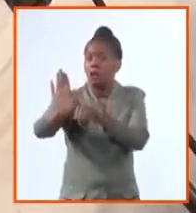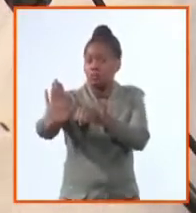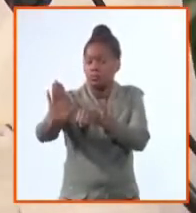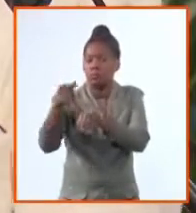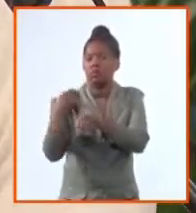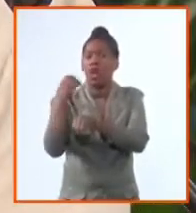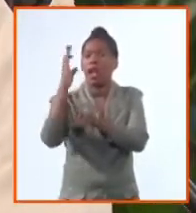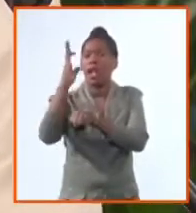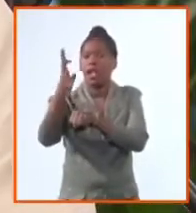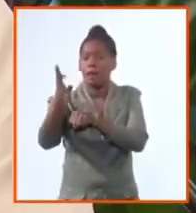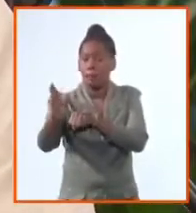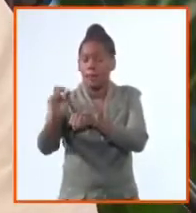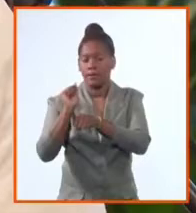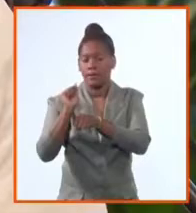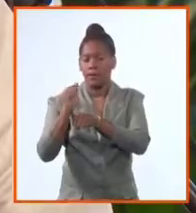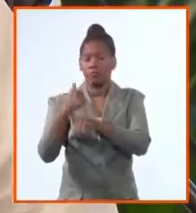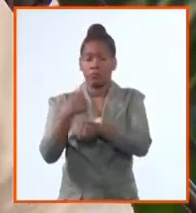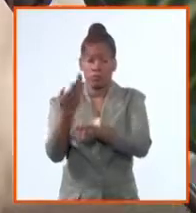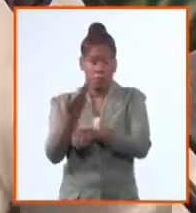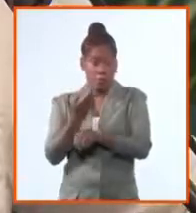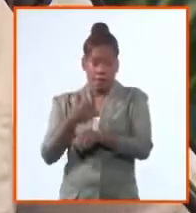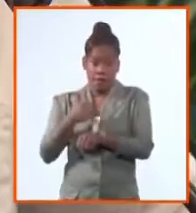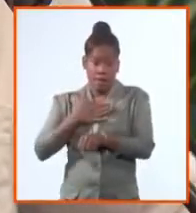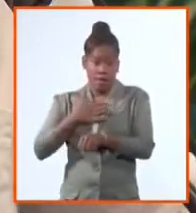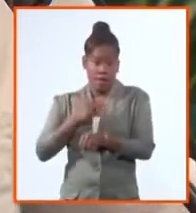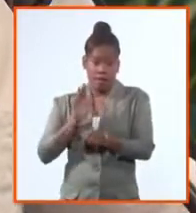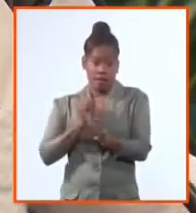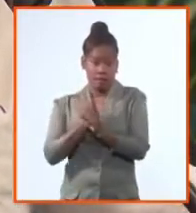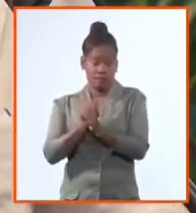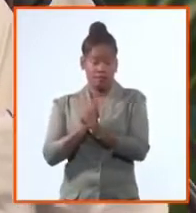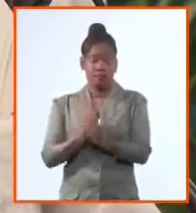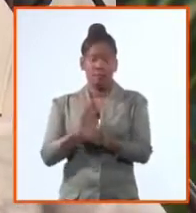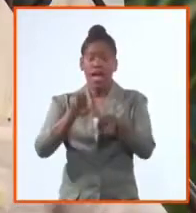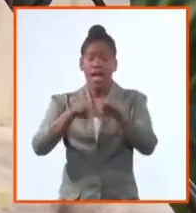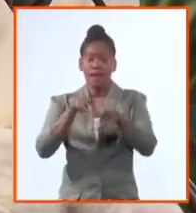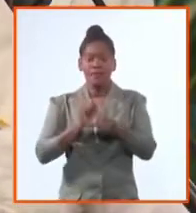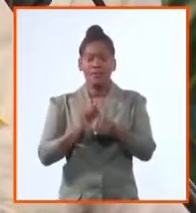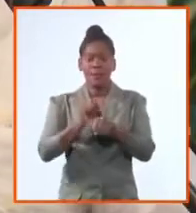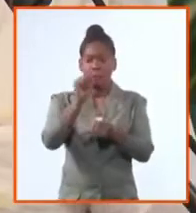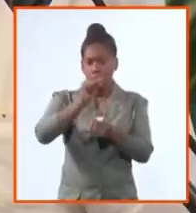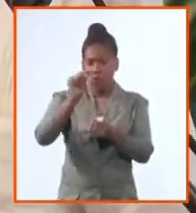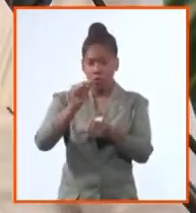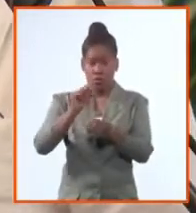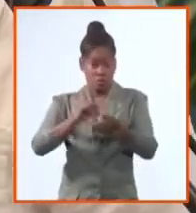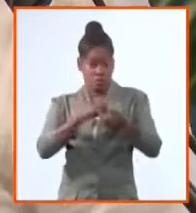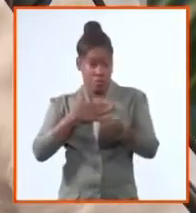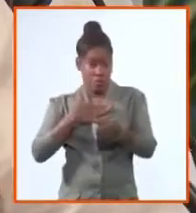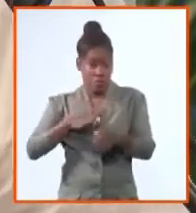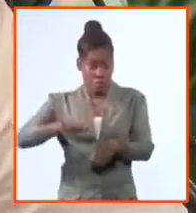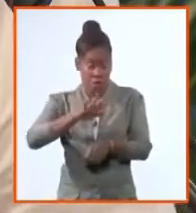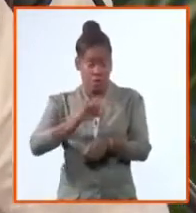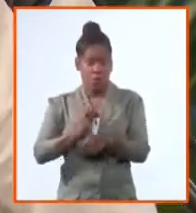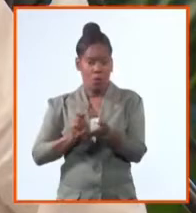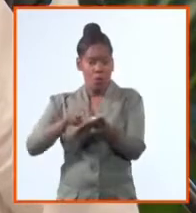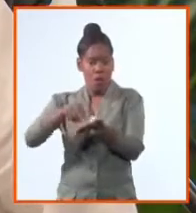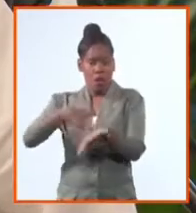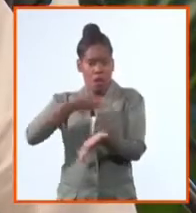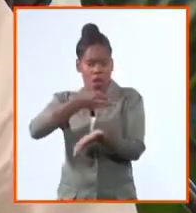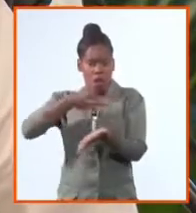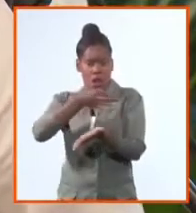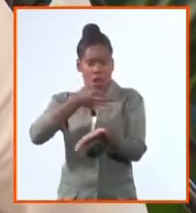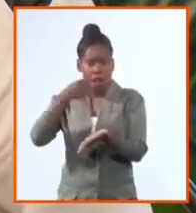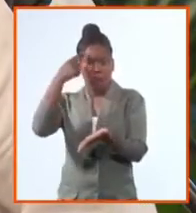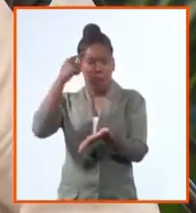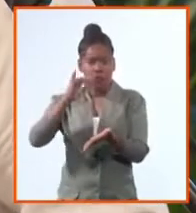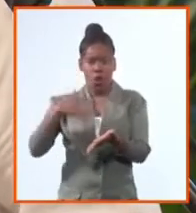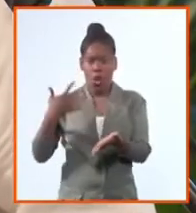compañeros cuando discuten este tema, en la intervención se convierte en una queja. Y yo creo que nosotros, los propios académicos, tenemos el deber